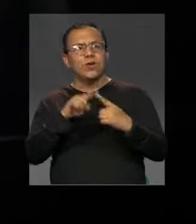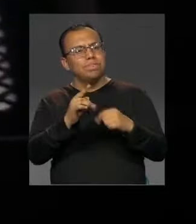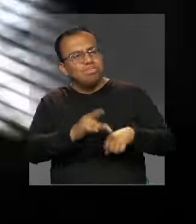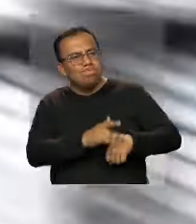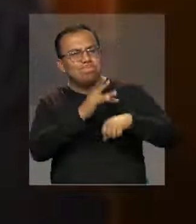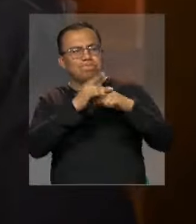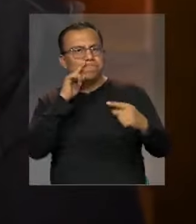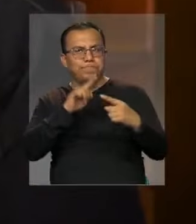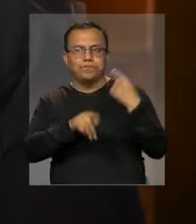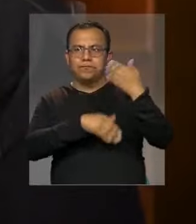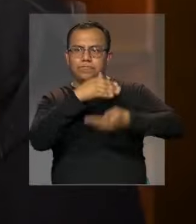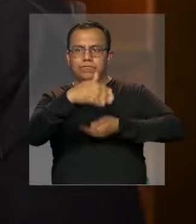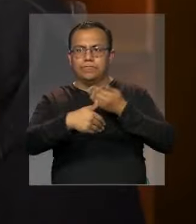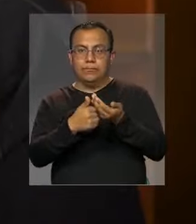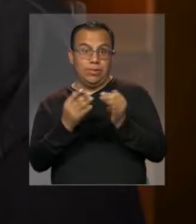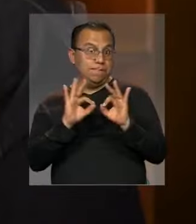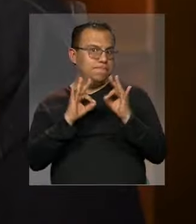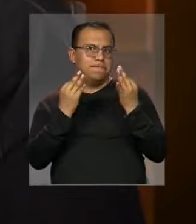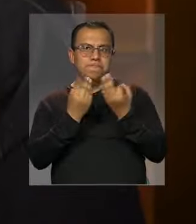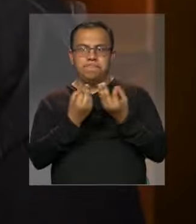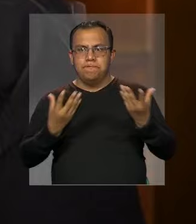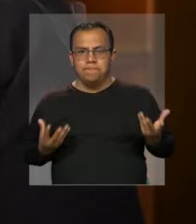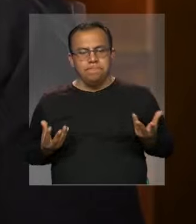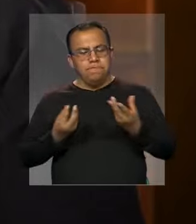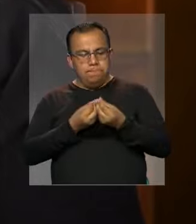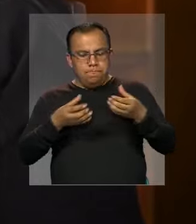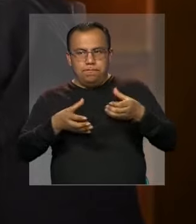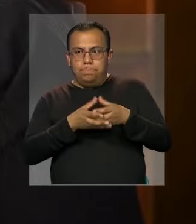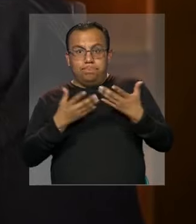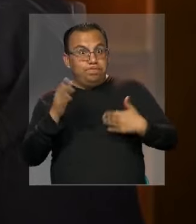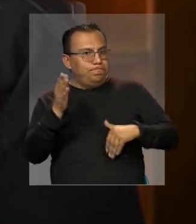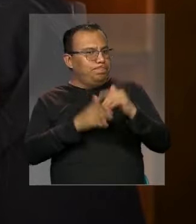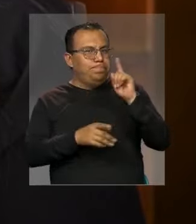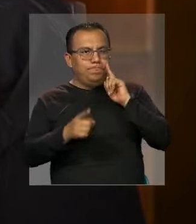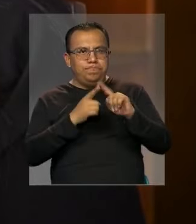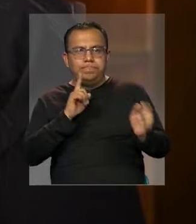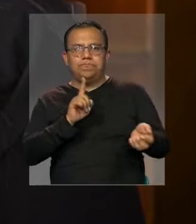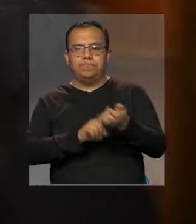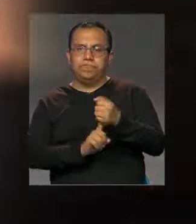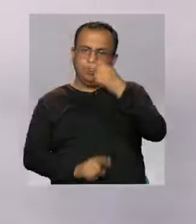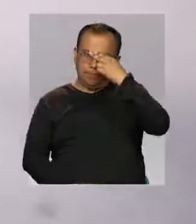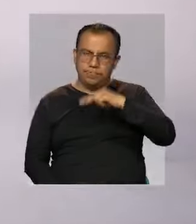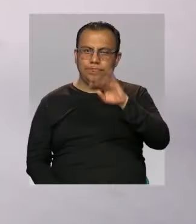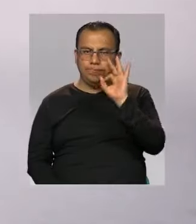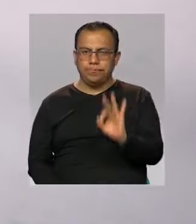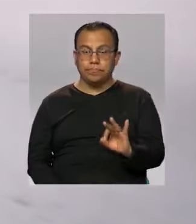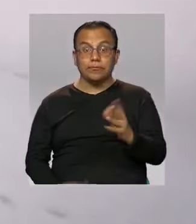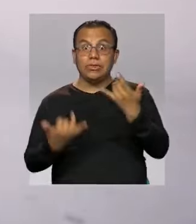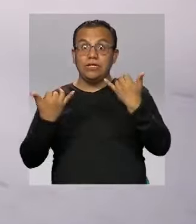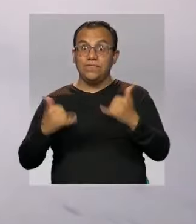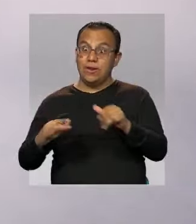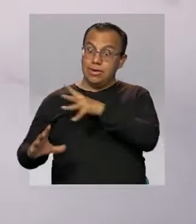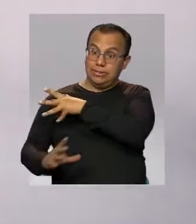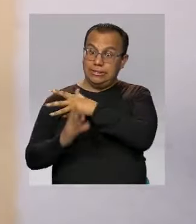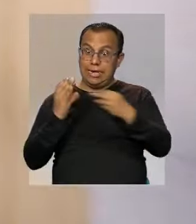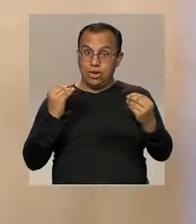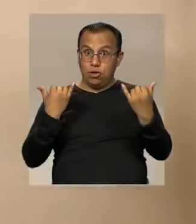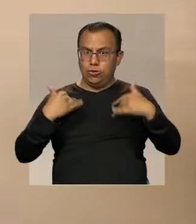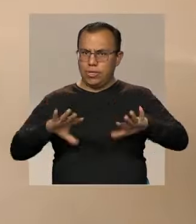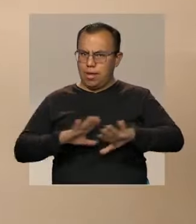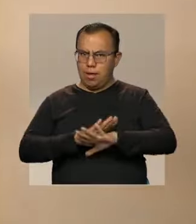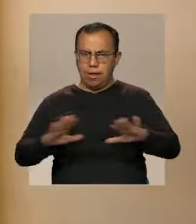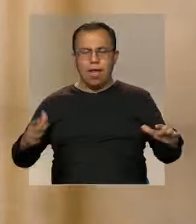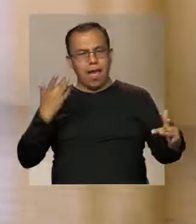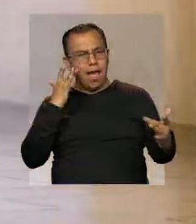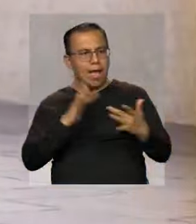motivación. Como tal, toda mi familia, o sea, esa era mi gran motivación, mis hijos como tal. Al salir del centro penitenciario, se